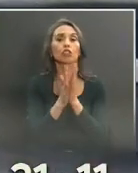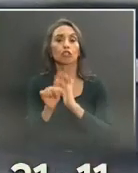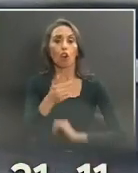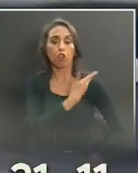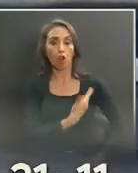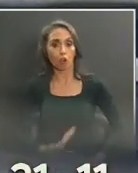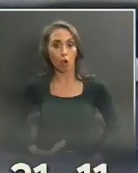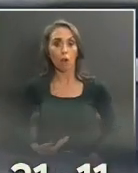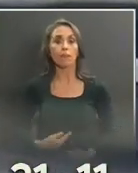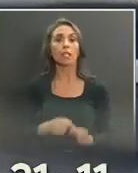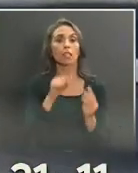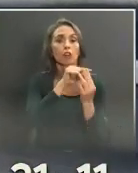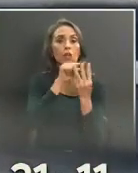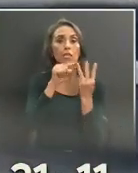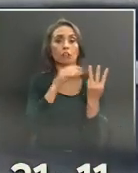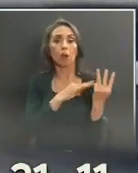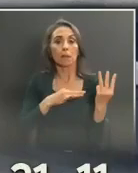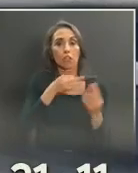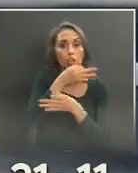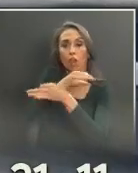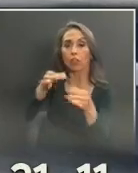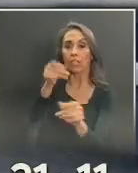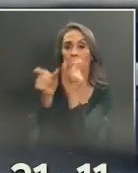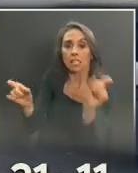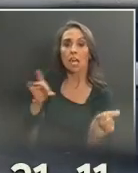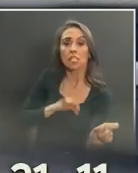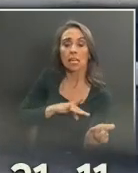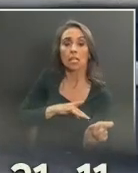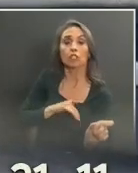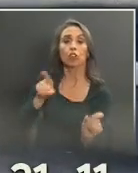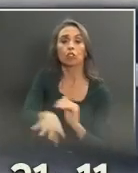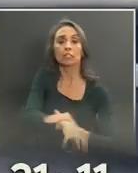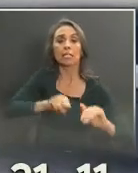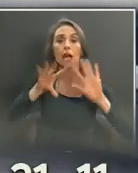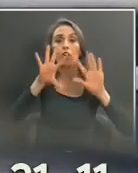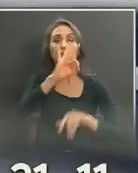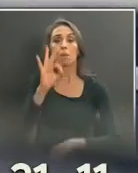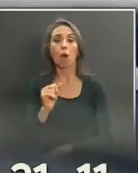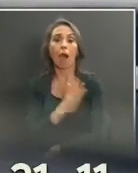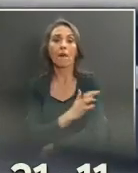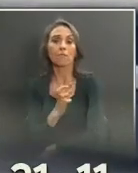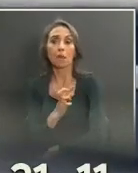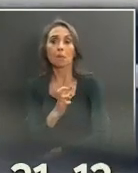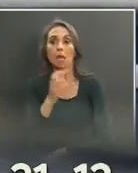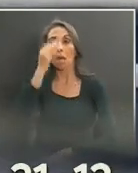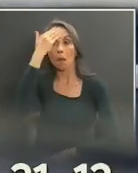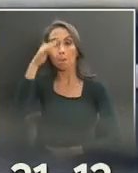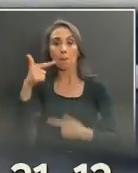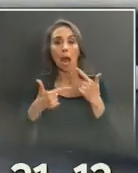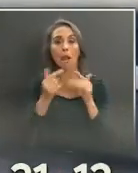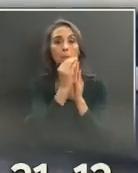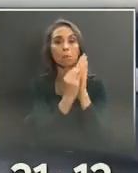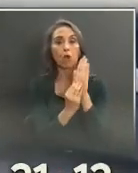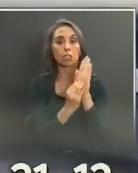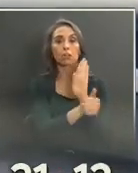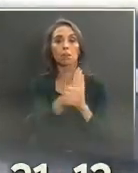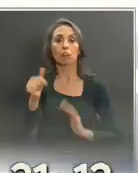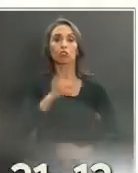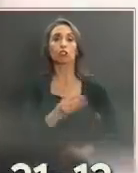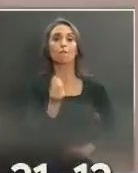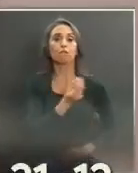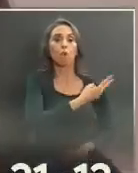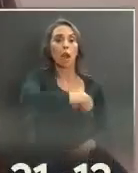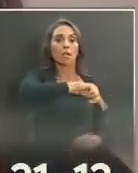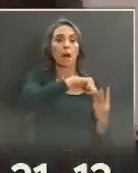estos ministros le dicen a todos los chilenos que retirar un 10% es una mala política para todos los chilenos, pero era buena para